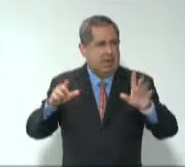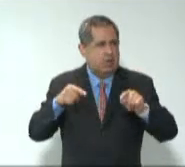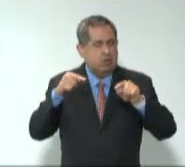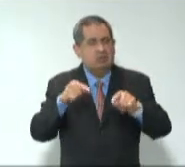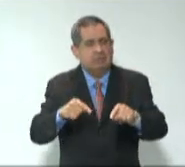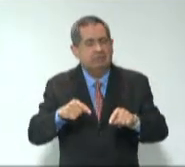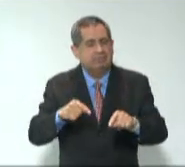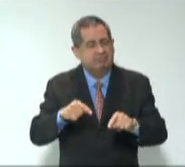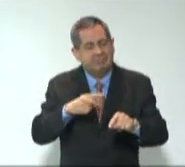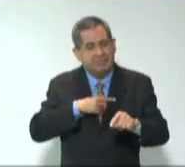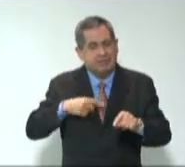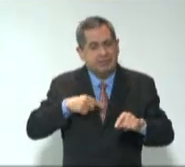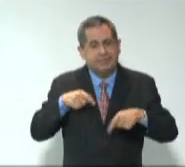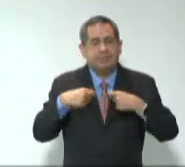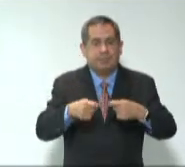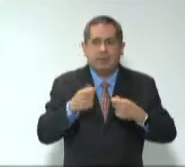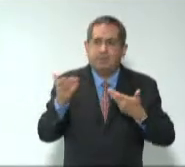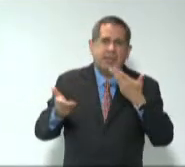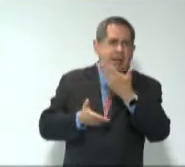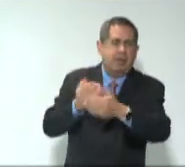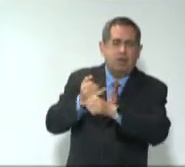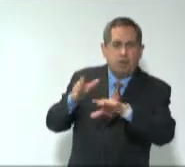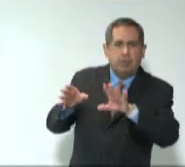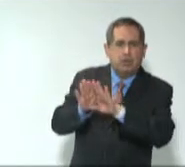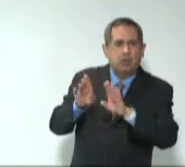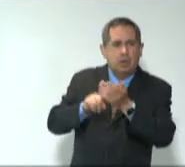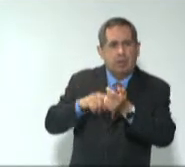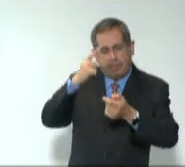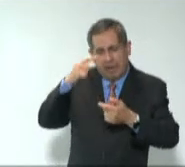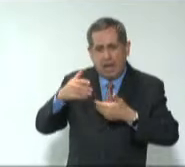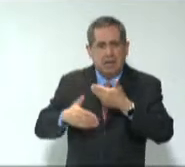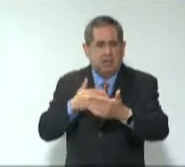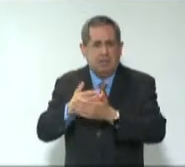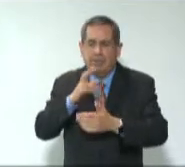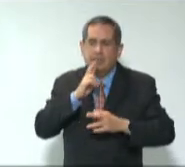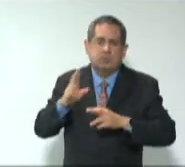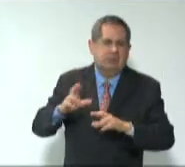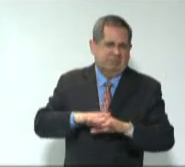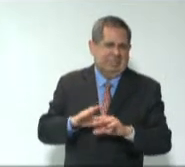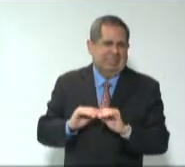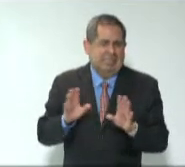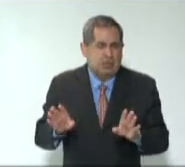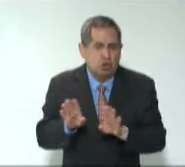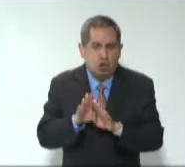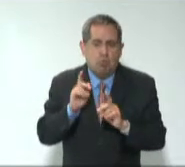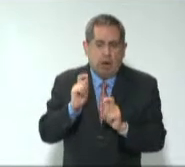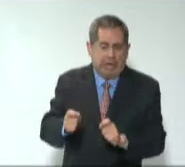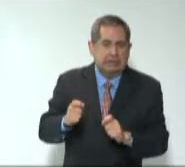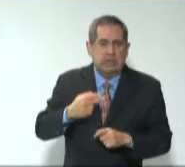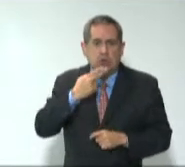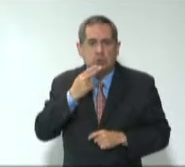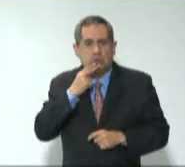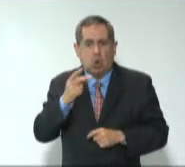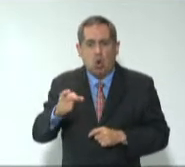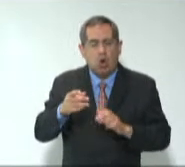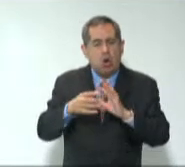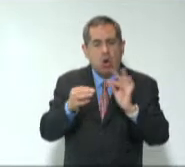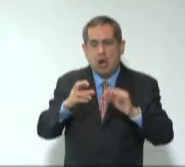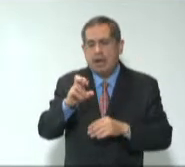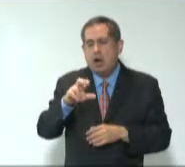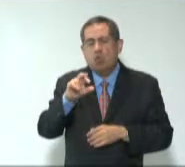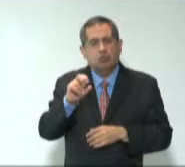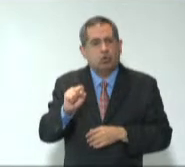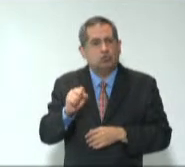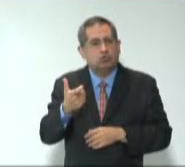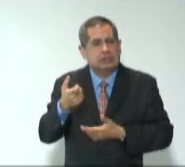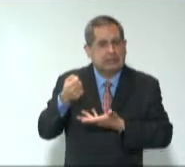tendrá que pedir información para que haya un ejercicio de rendición de cuentas de cómo se utilizaron los recursos Cómo se